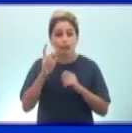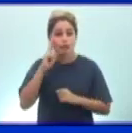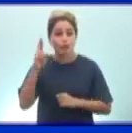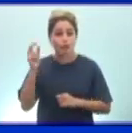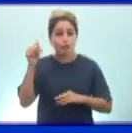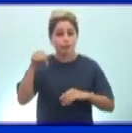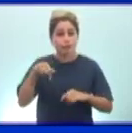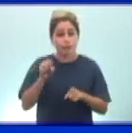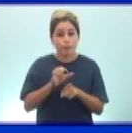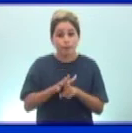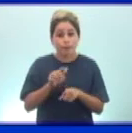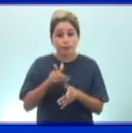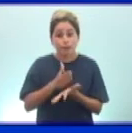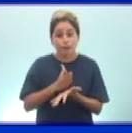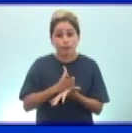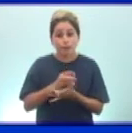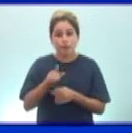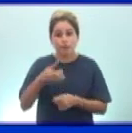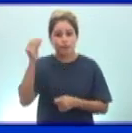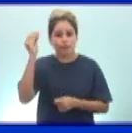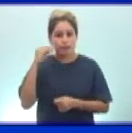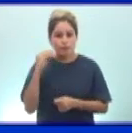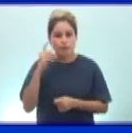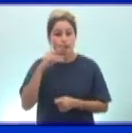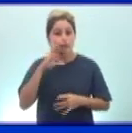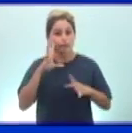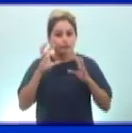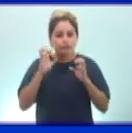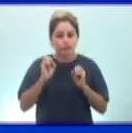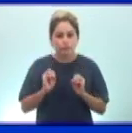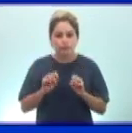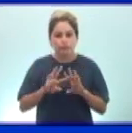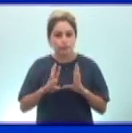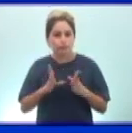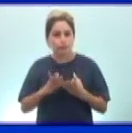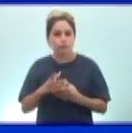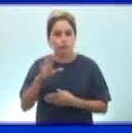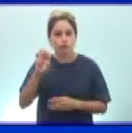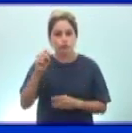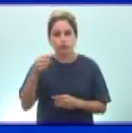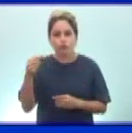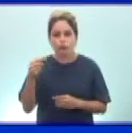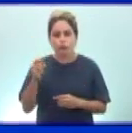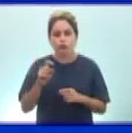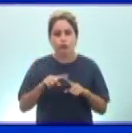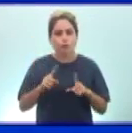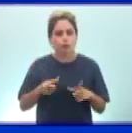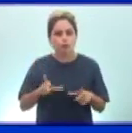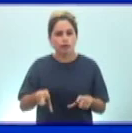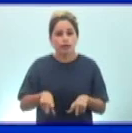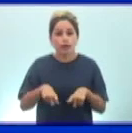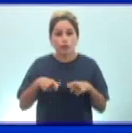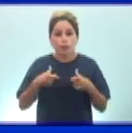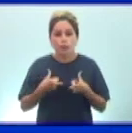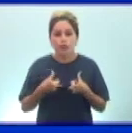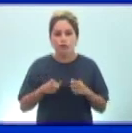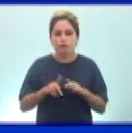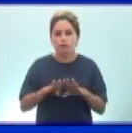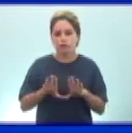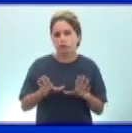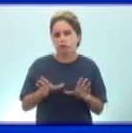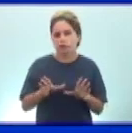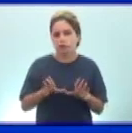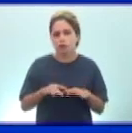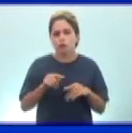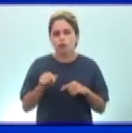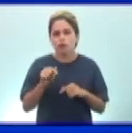de interpretar la distribución electrónica cuando se les dé. Por lo tanto, tienen que cumplir con que ustedes sean capaces